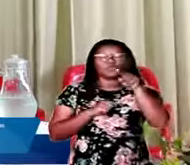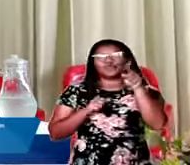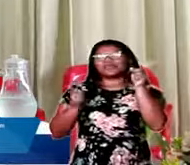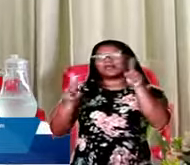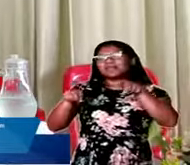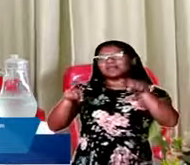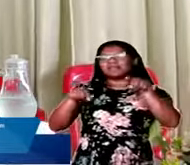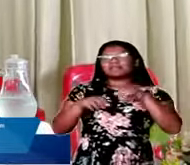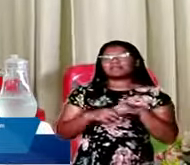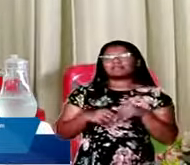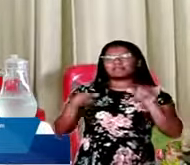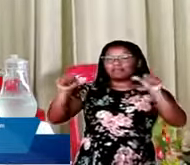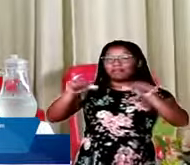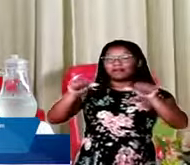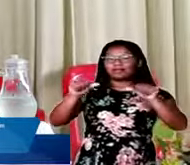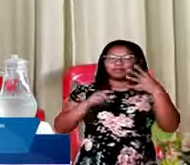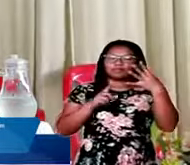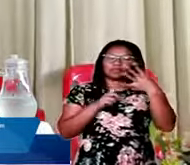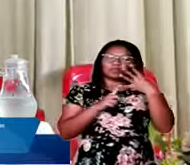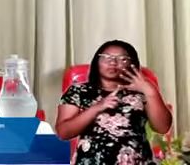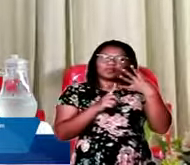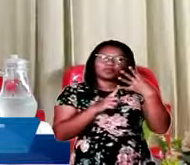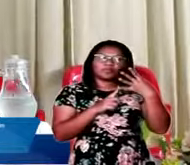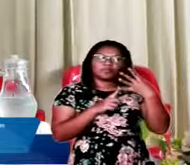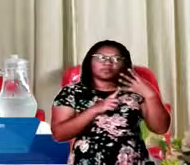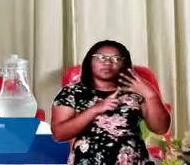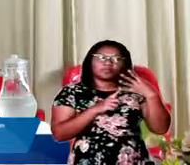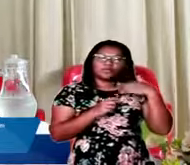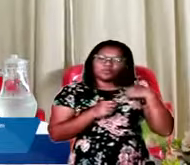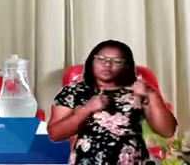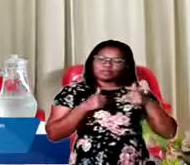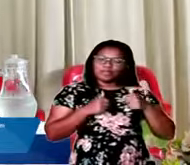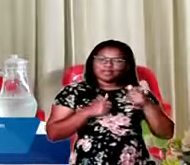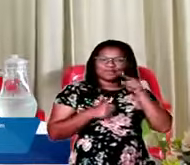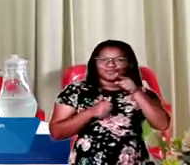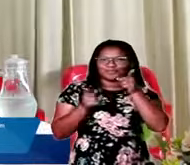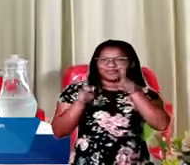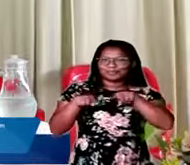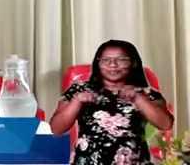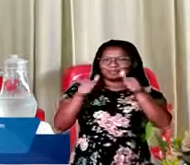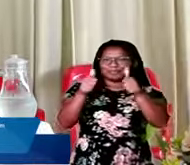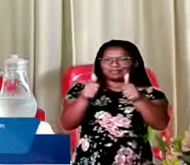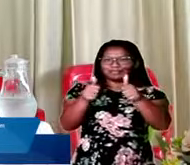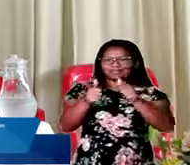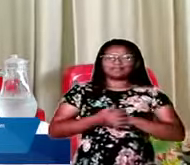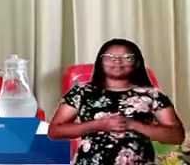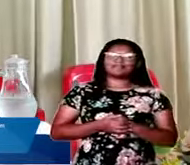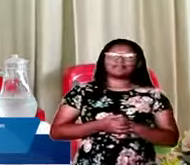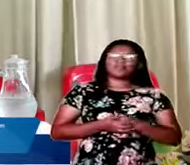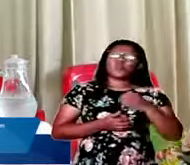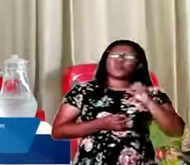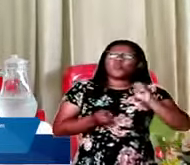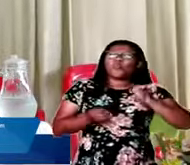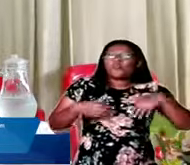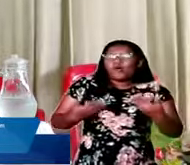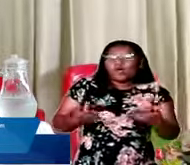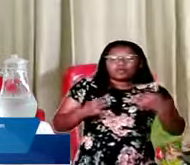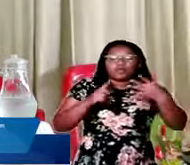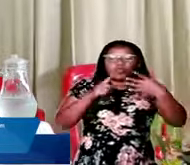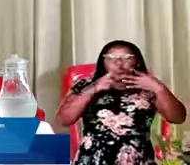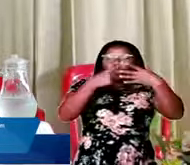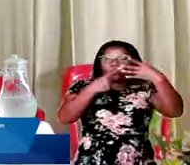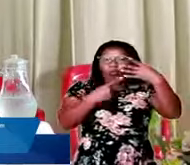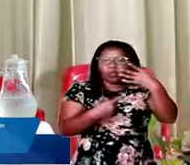Y número cuatro, yo estoy bien, tú estás bien. ¿Y cuál de las cuatro posiciones es la